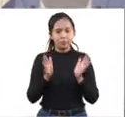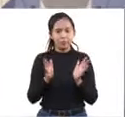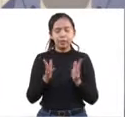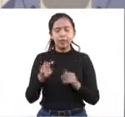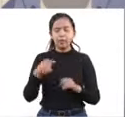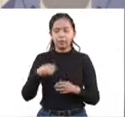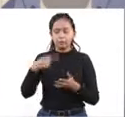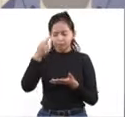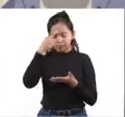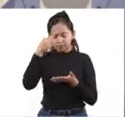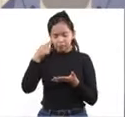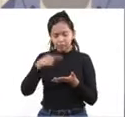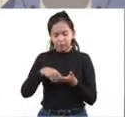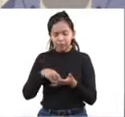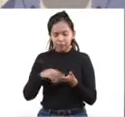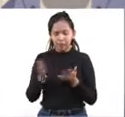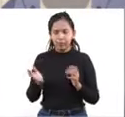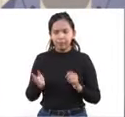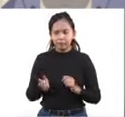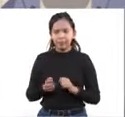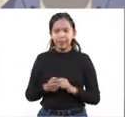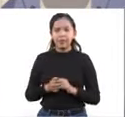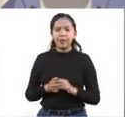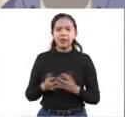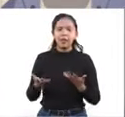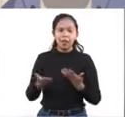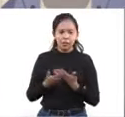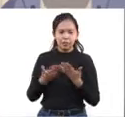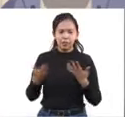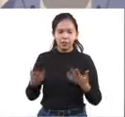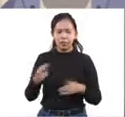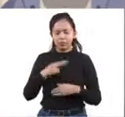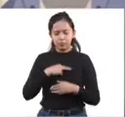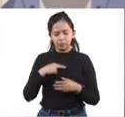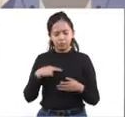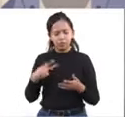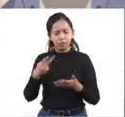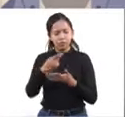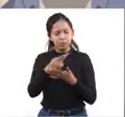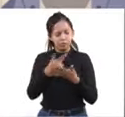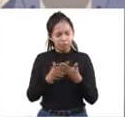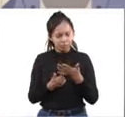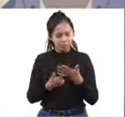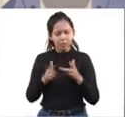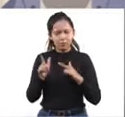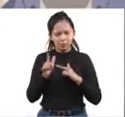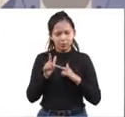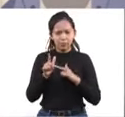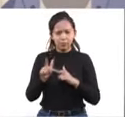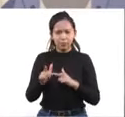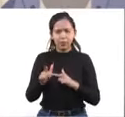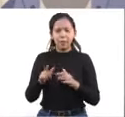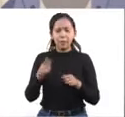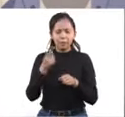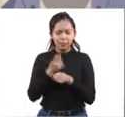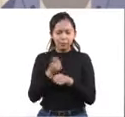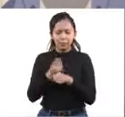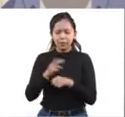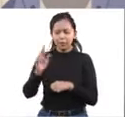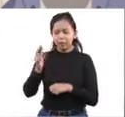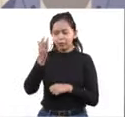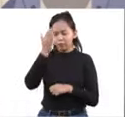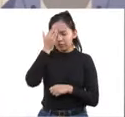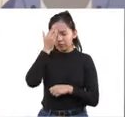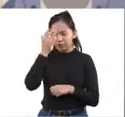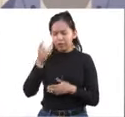es propio darle el seguimiento al programa con el reconocimiento, la presentación del libro a